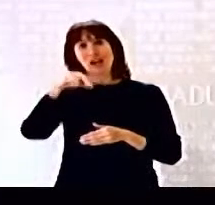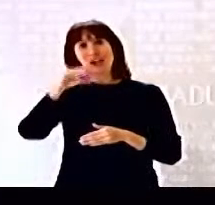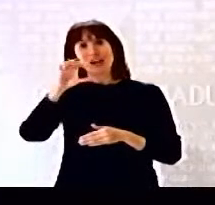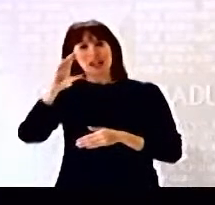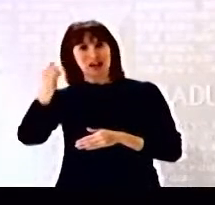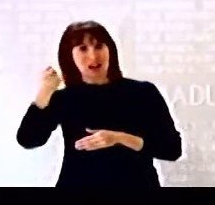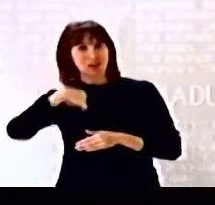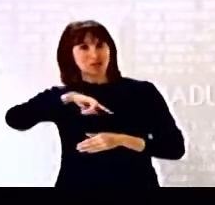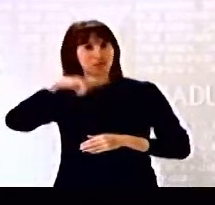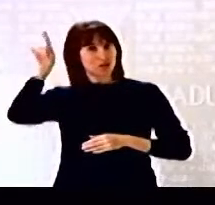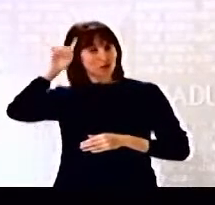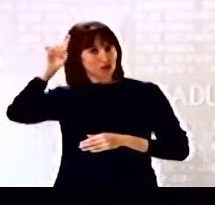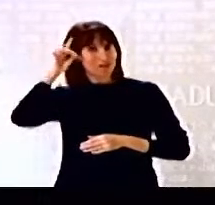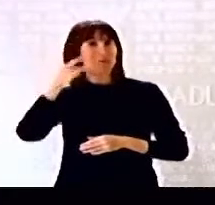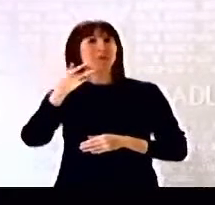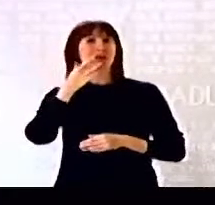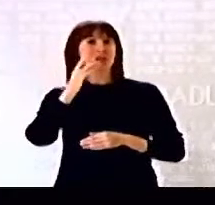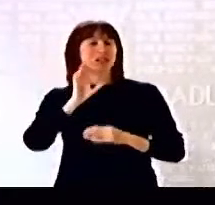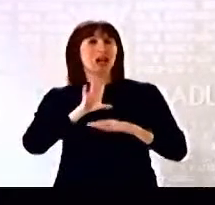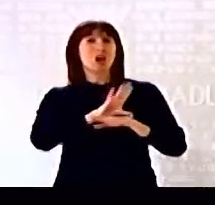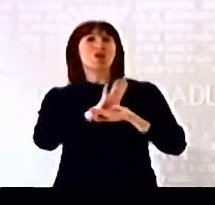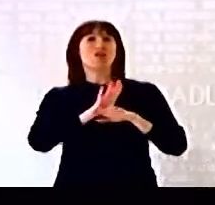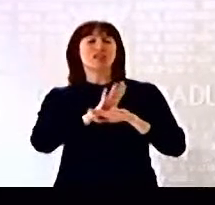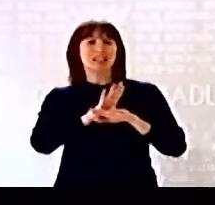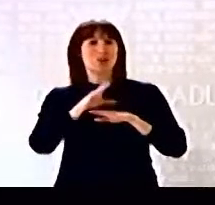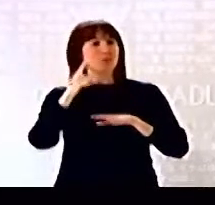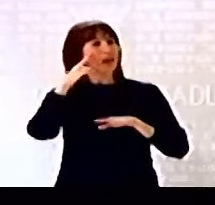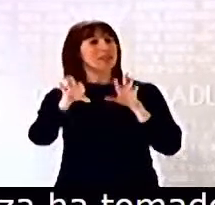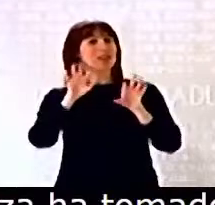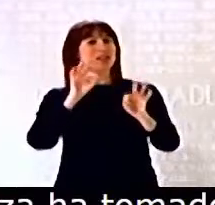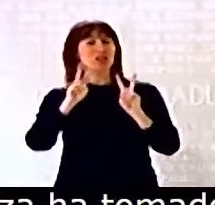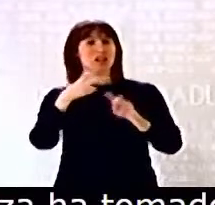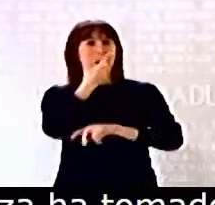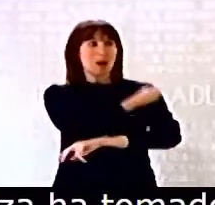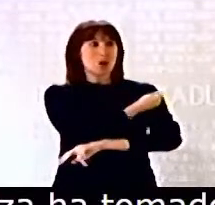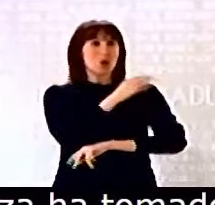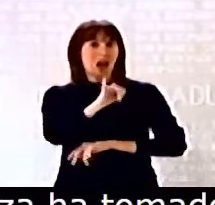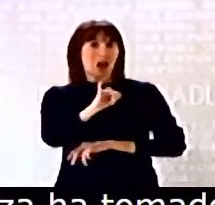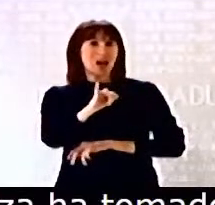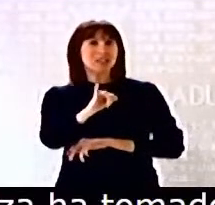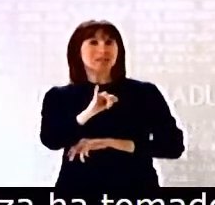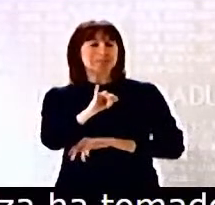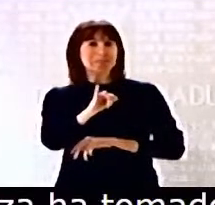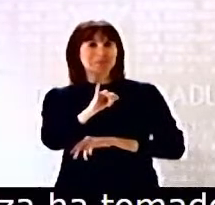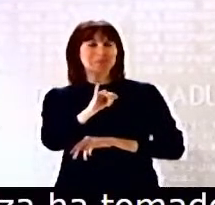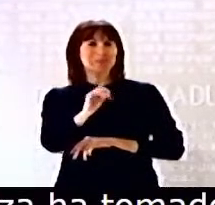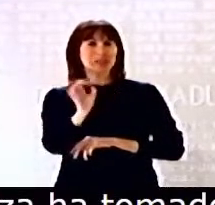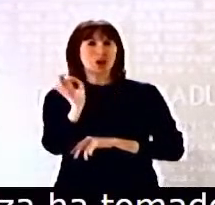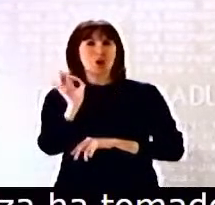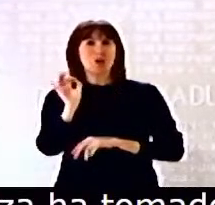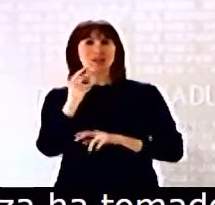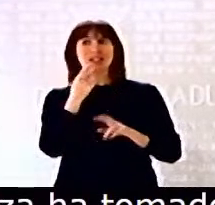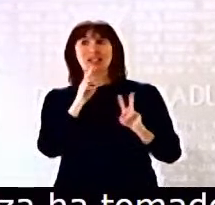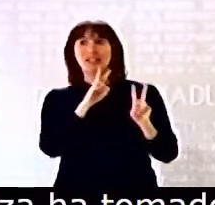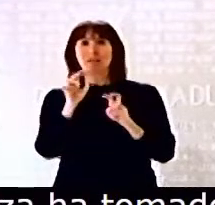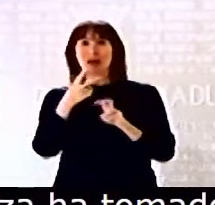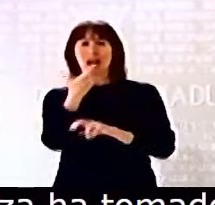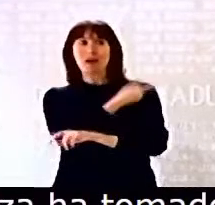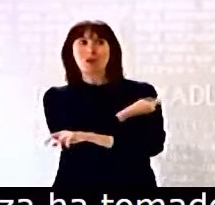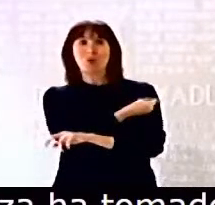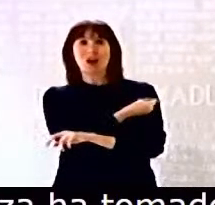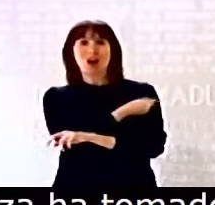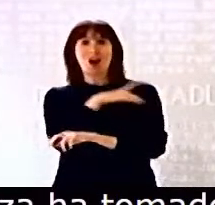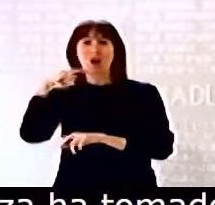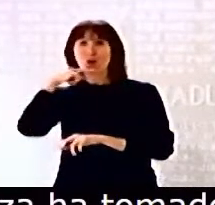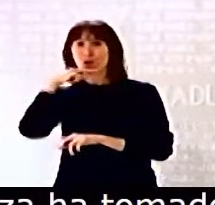Salud ha tomado una decisión sobre esa vacuna y si se ha hablado también de la llamada vacuna rusa,